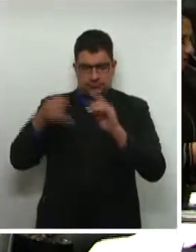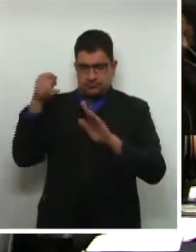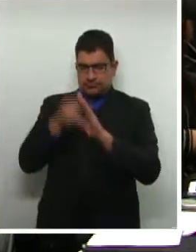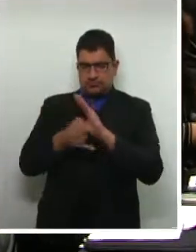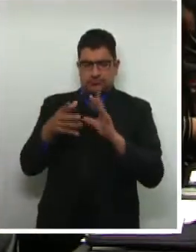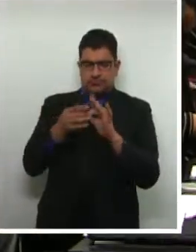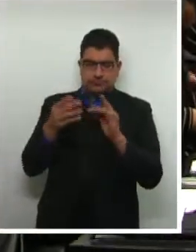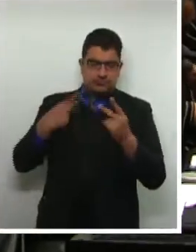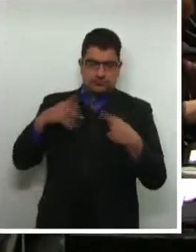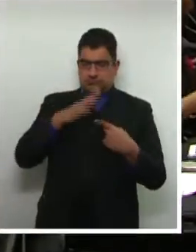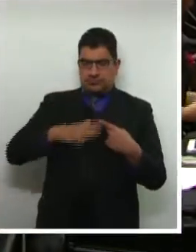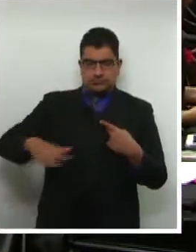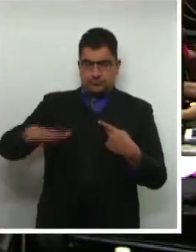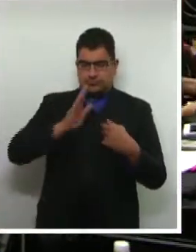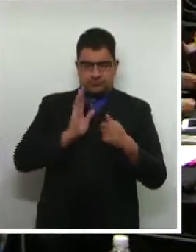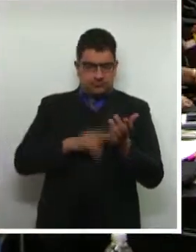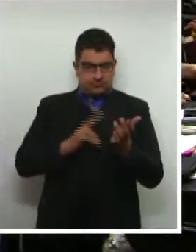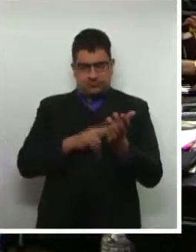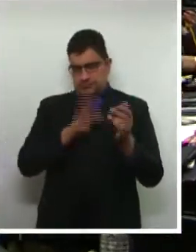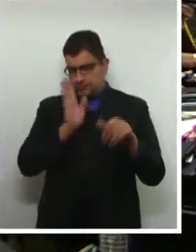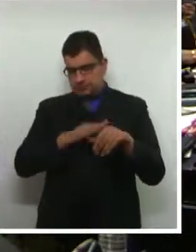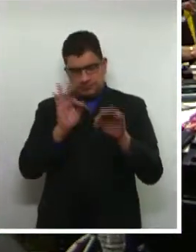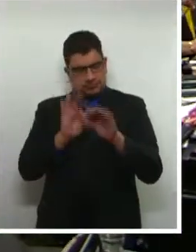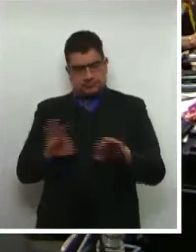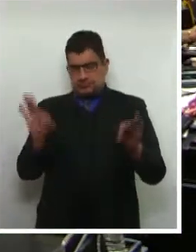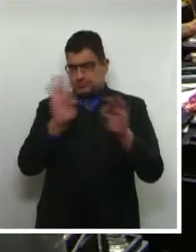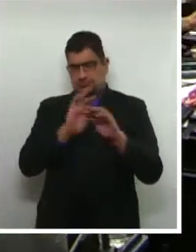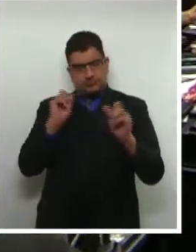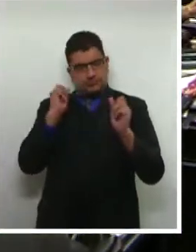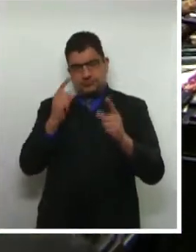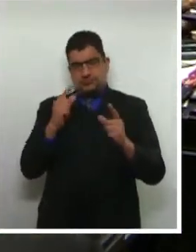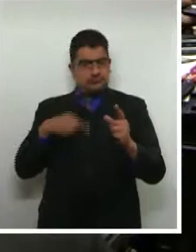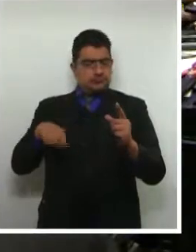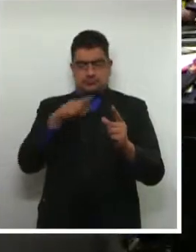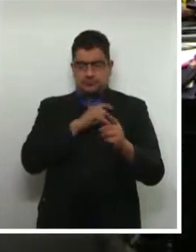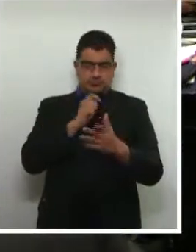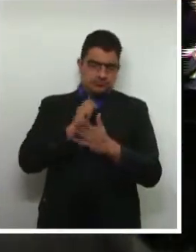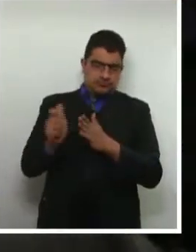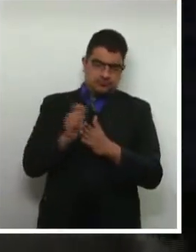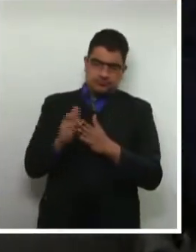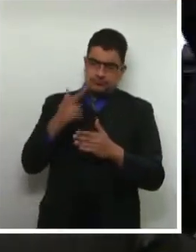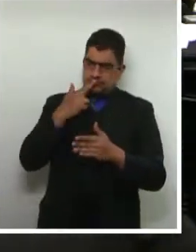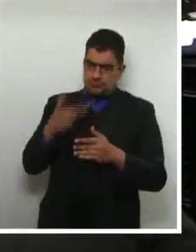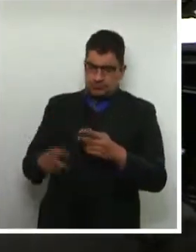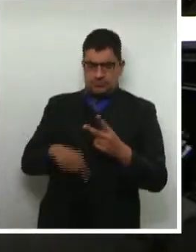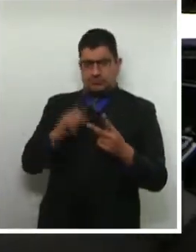con la generación de mayor valor agregado, mejores remuneraciones, la